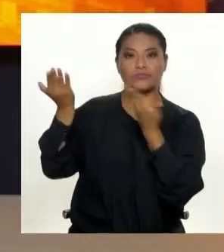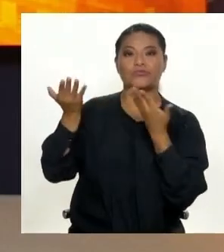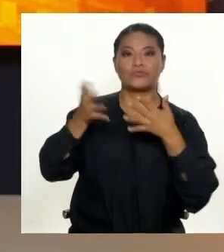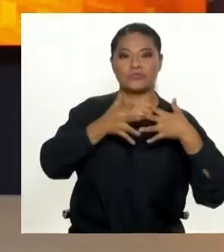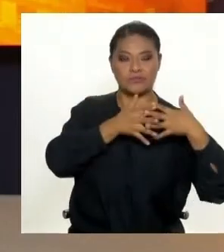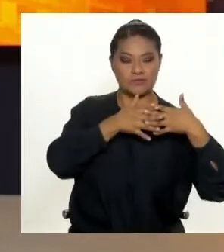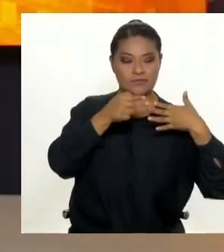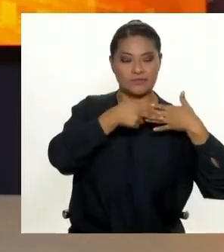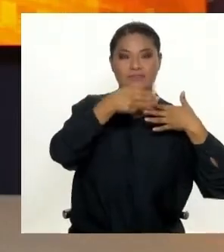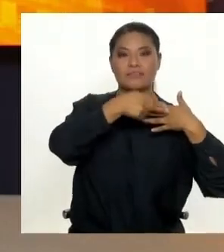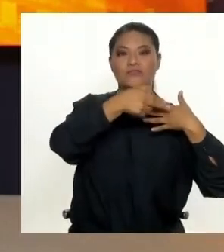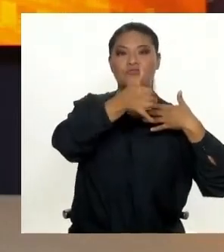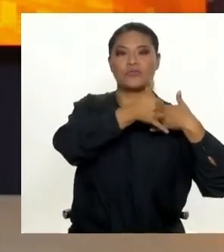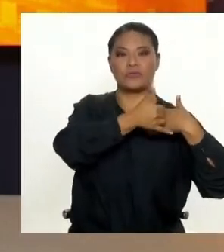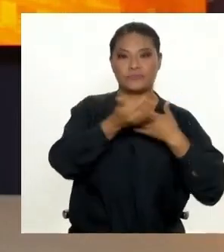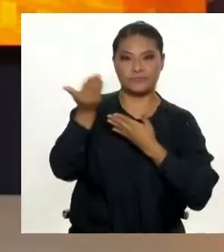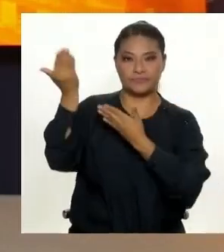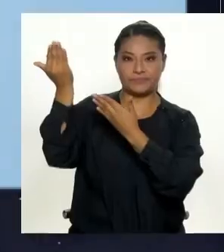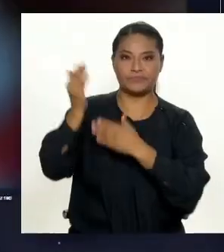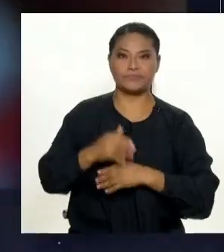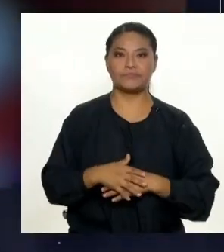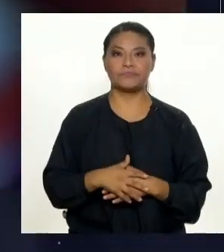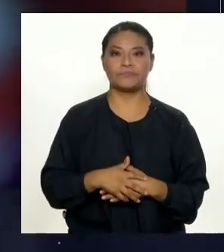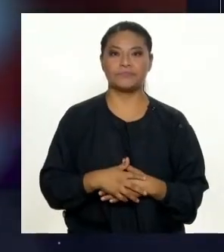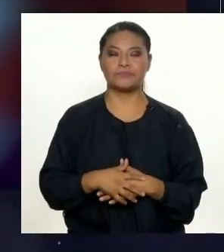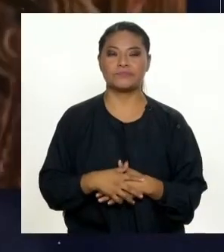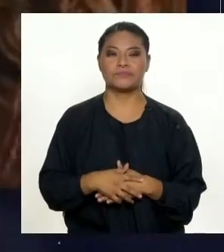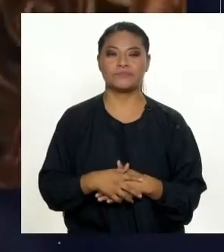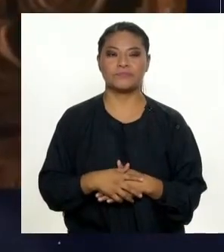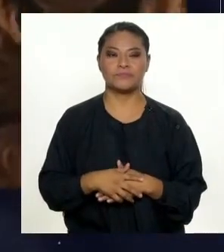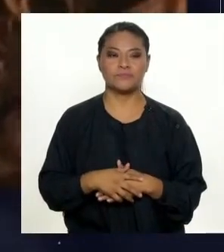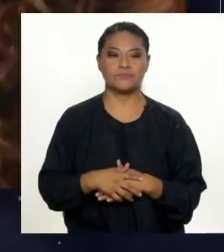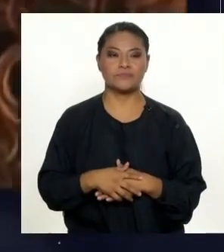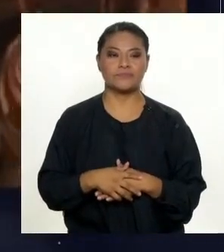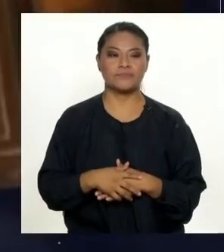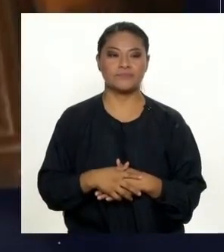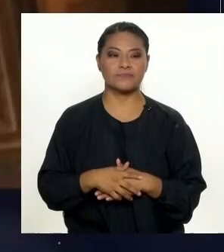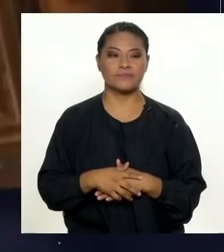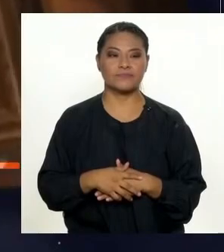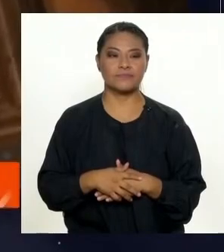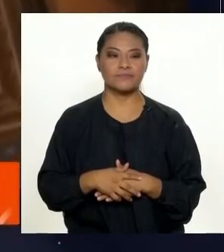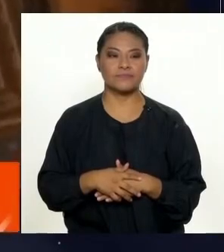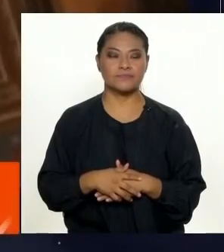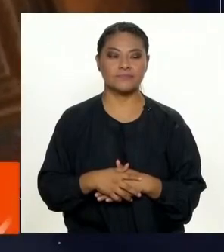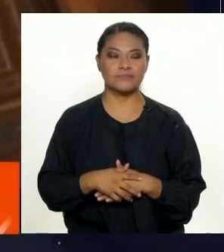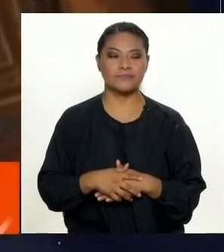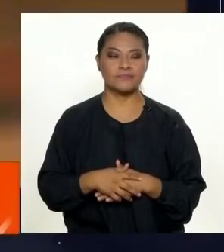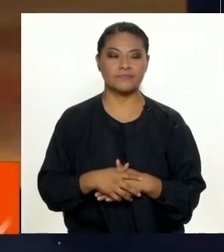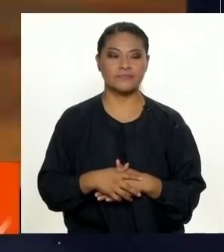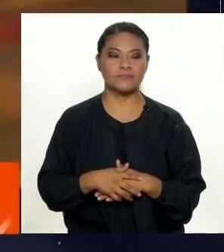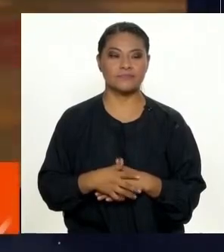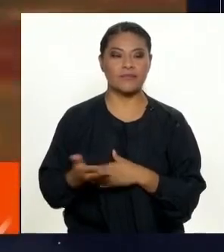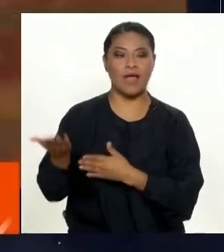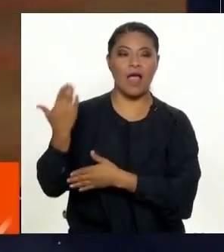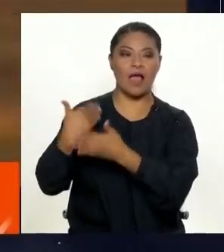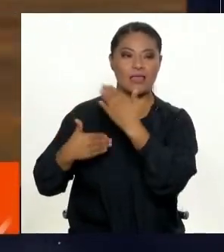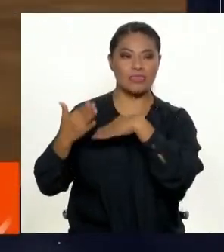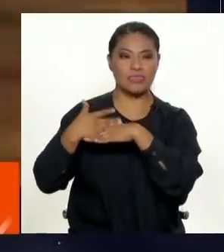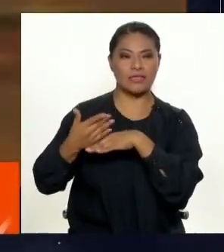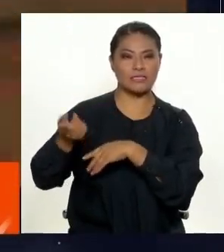Nueva York. Adelante. Every solstice in June, a timeless ritual awakens.